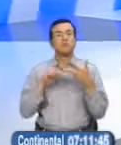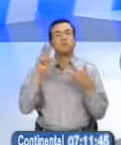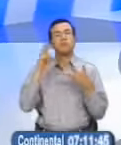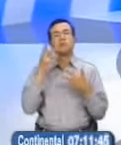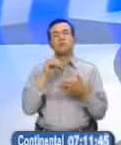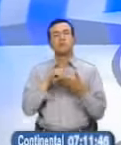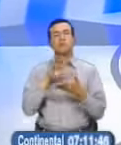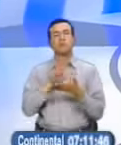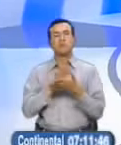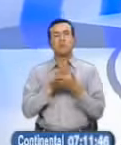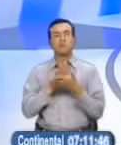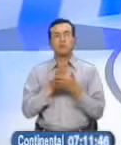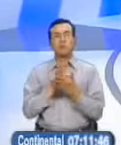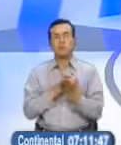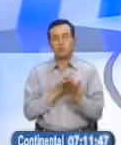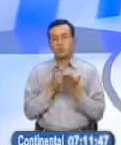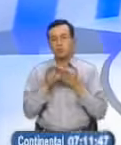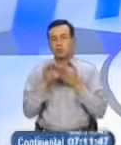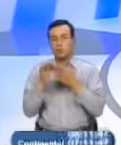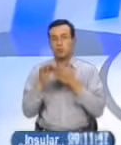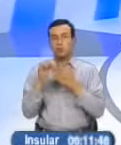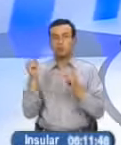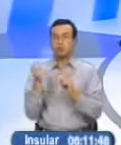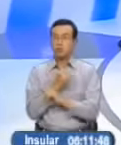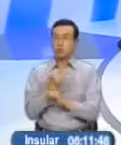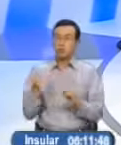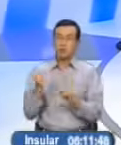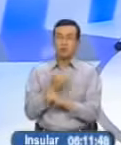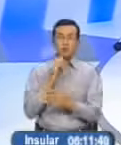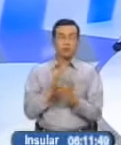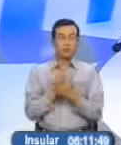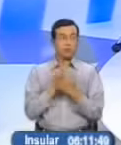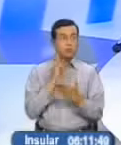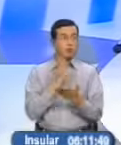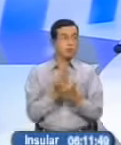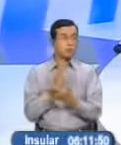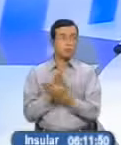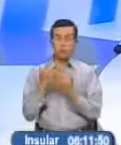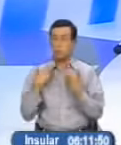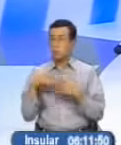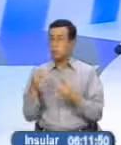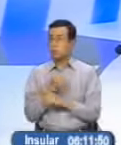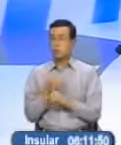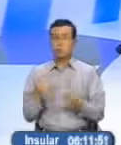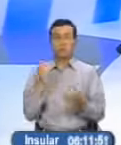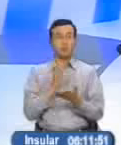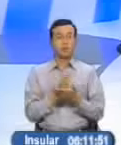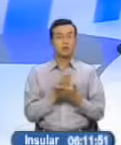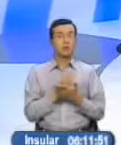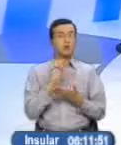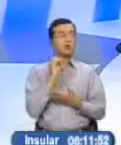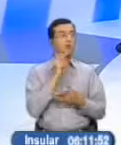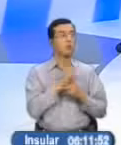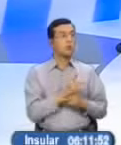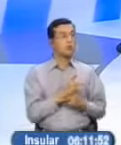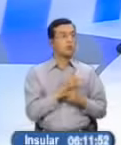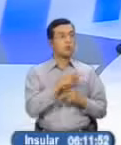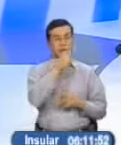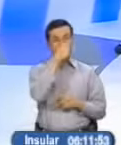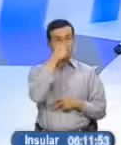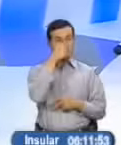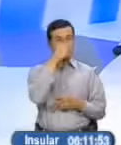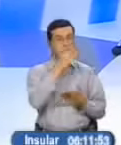la implementación de rutas para evitar la violencia en cualquiera de los tipos, así como también prevención de uso de